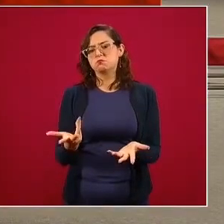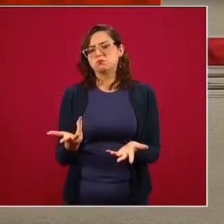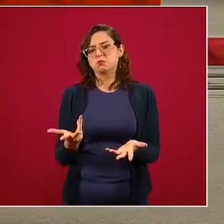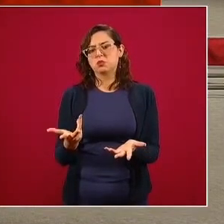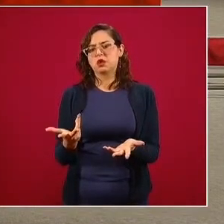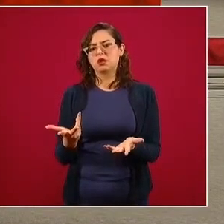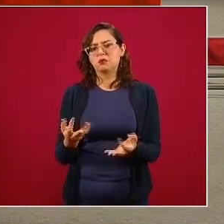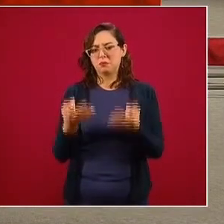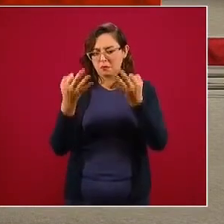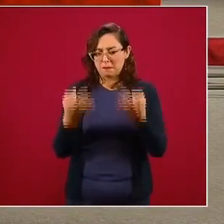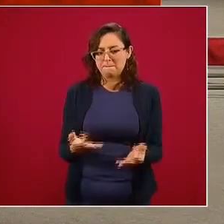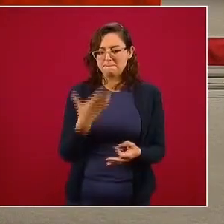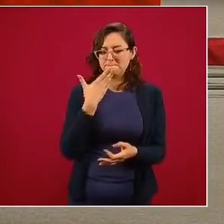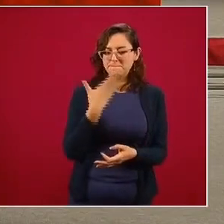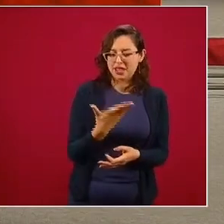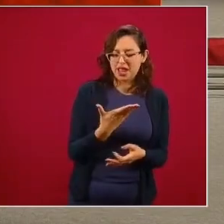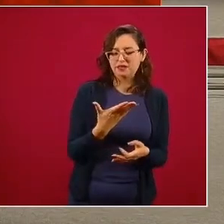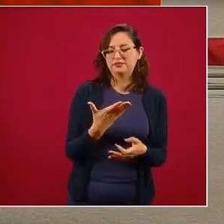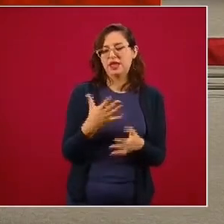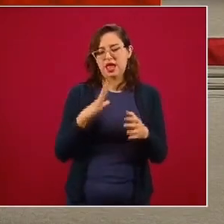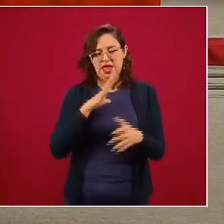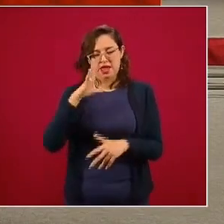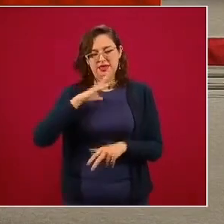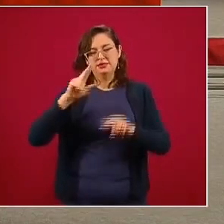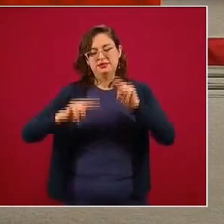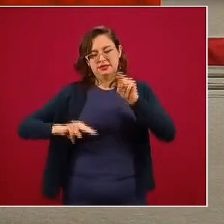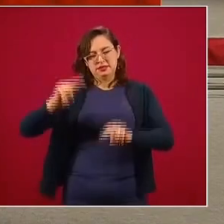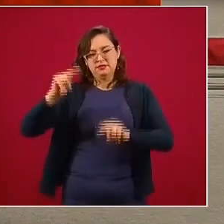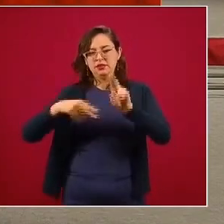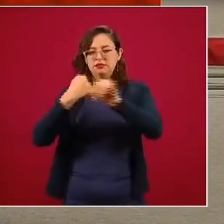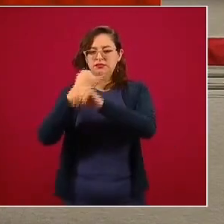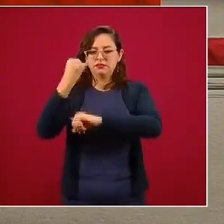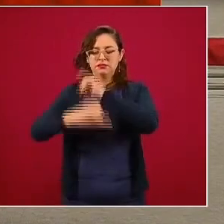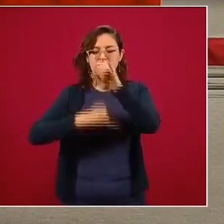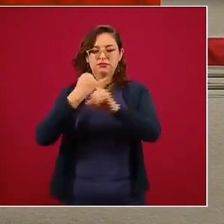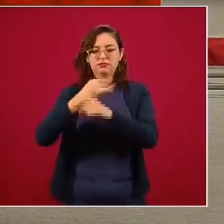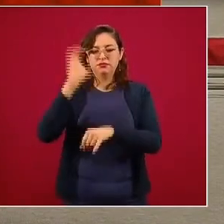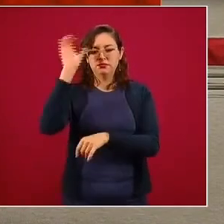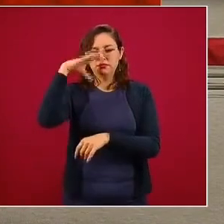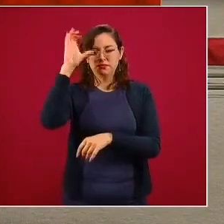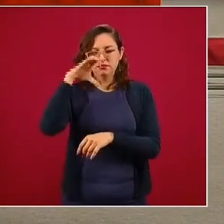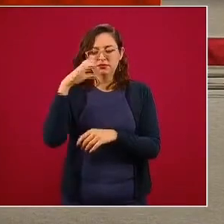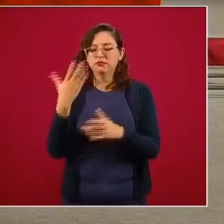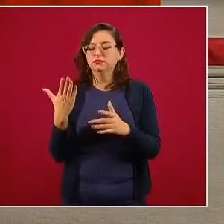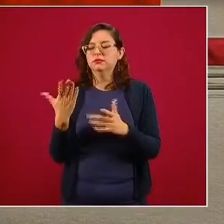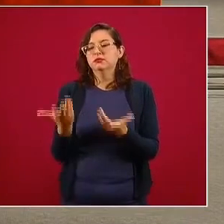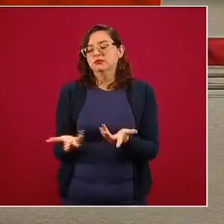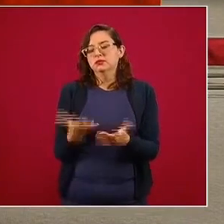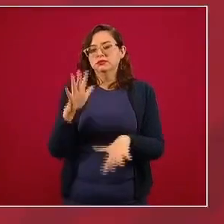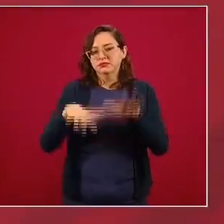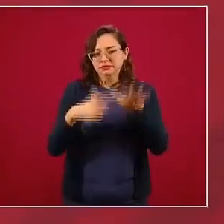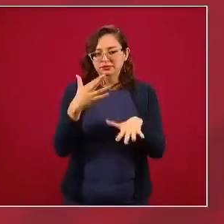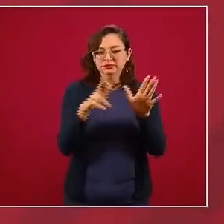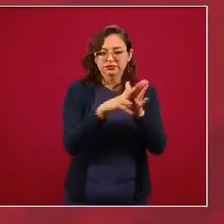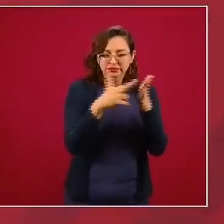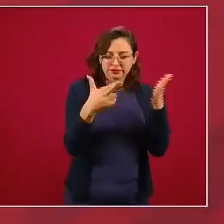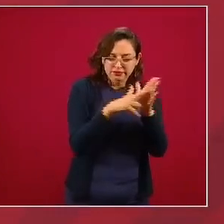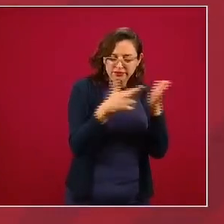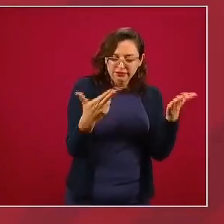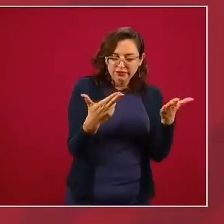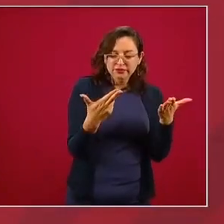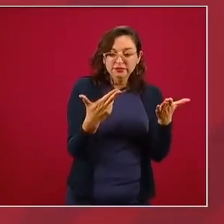Hay un estándar de la calidad de las revistas científicas internacionales que le llamamos la revisión por pares. A veces hay revistas que